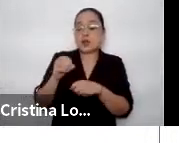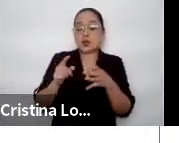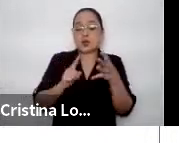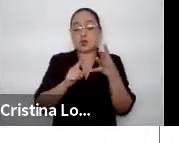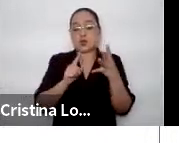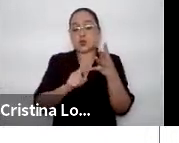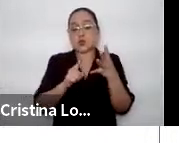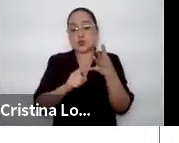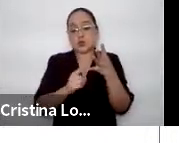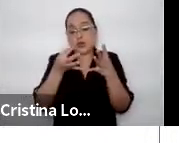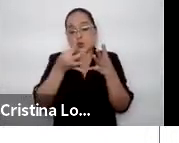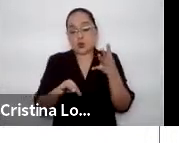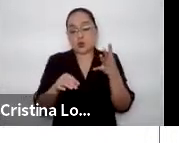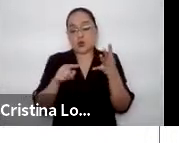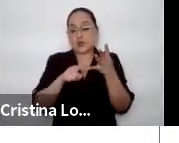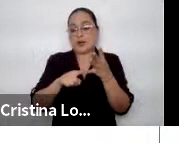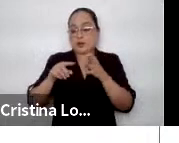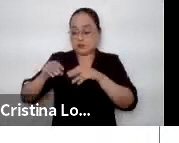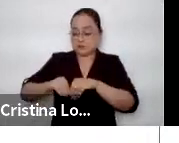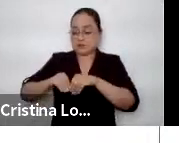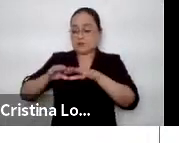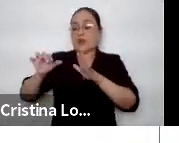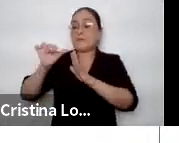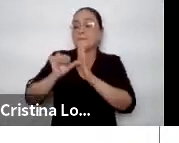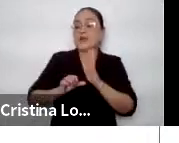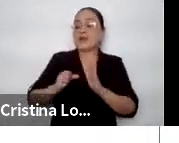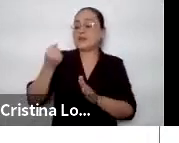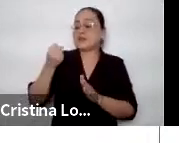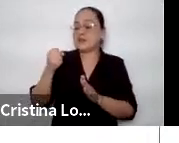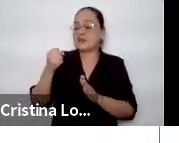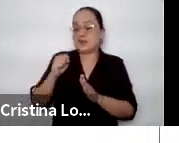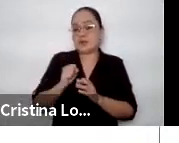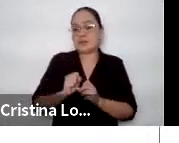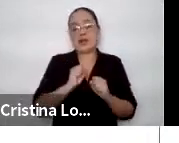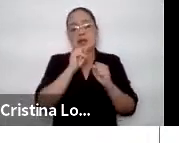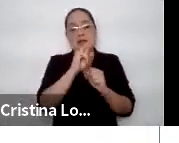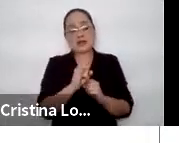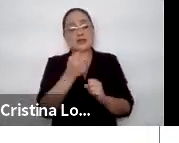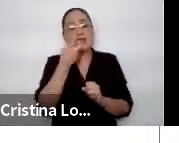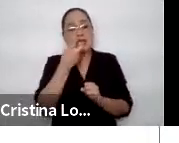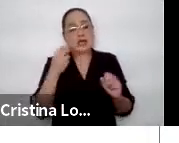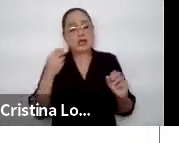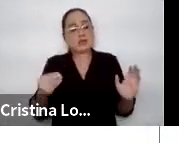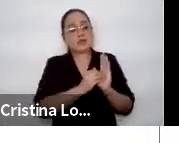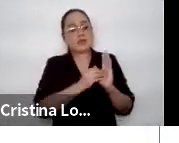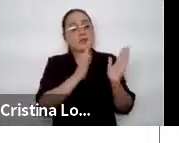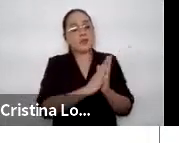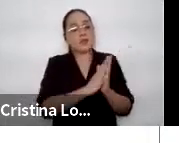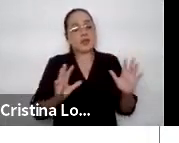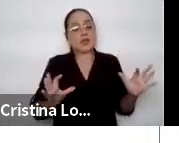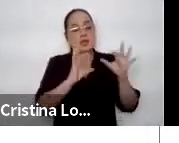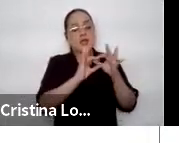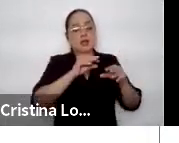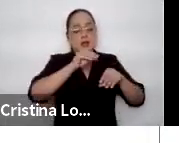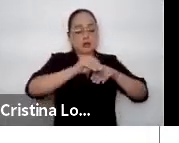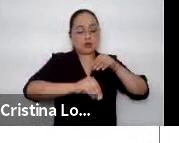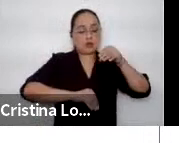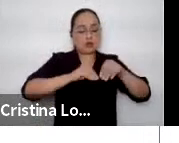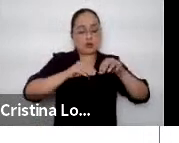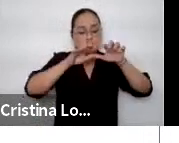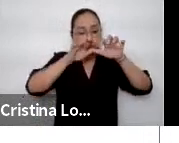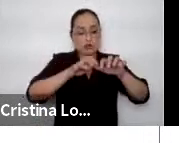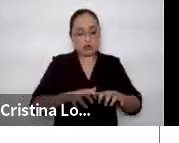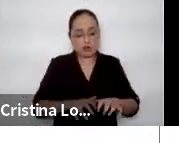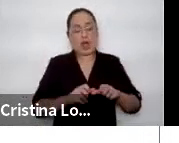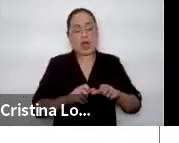de sistematización para poderle precisamente dar esa página, tomo, ubicarlo dentro de un formato